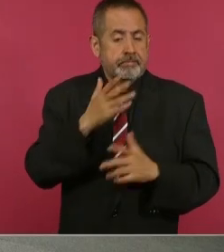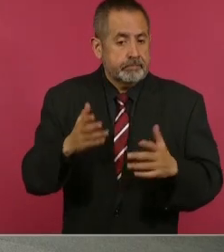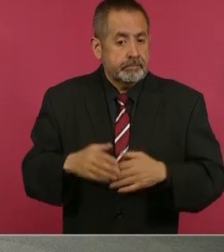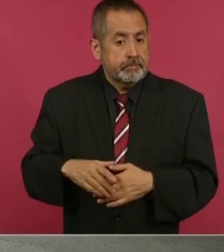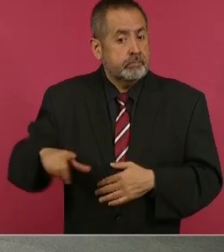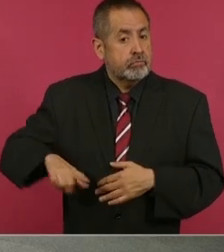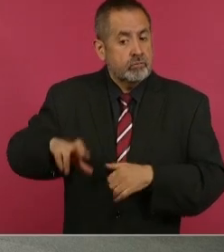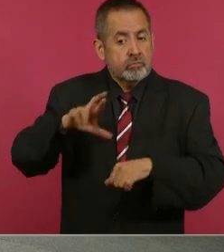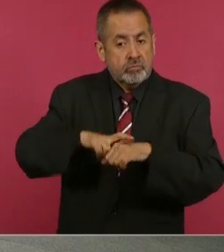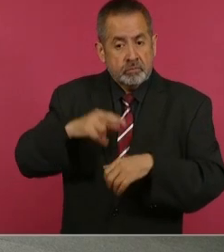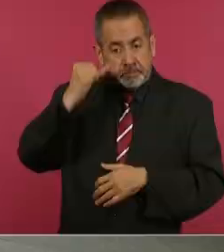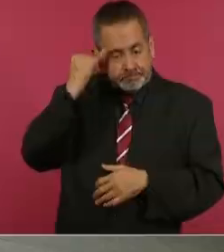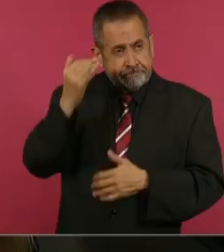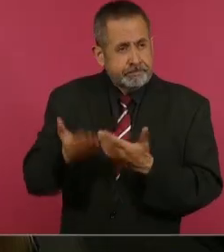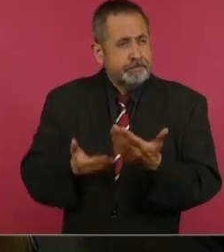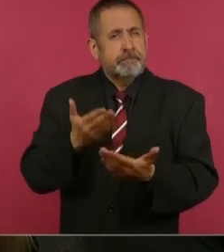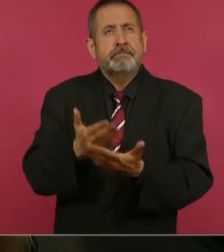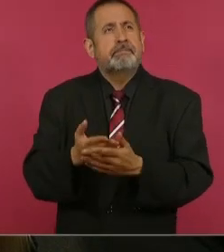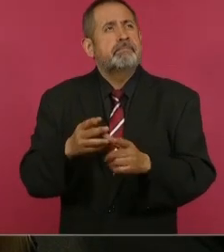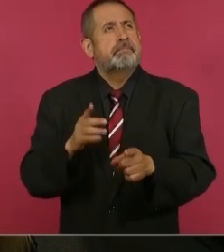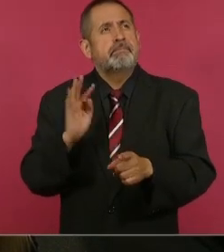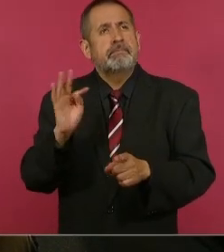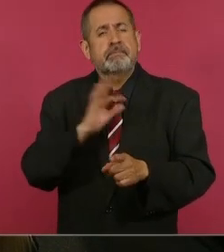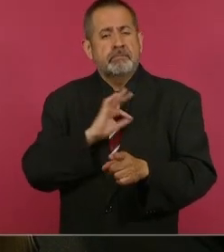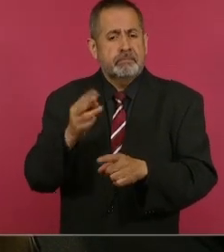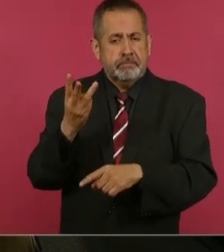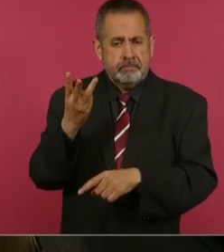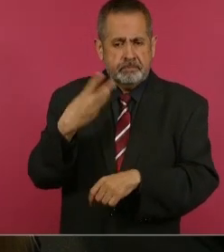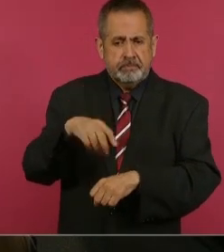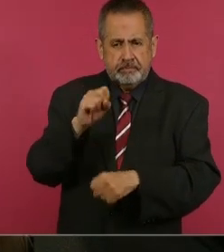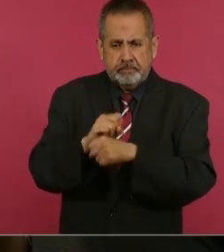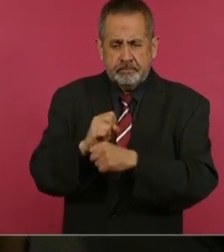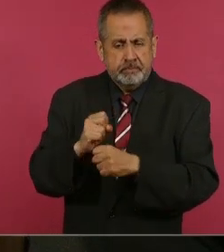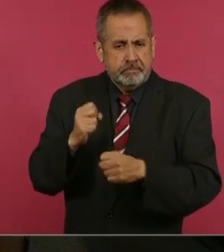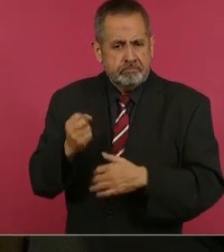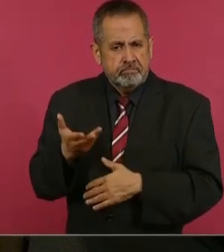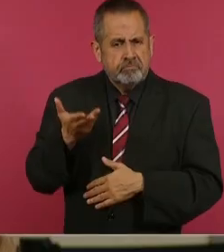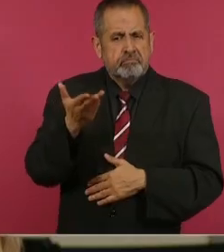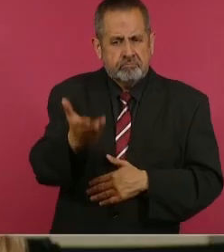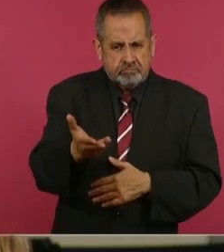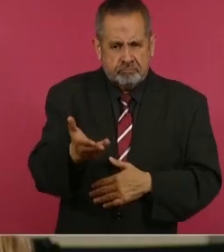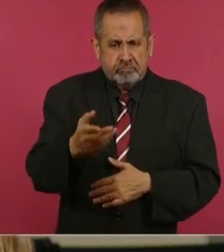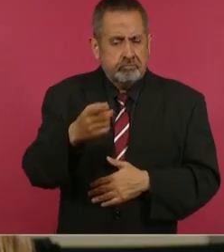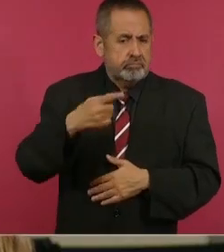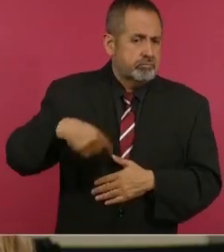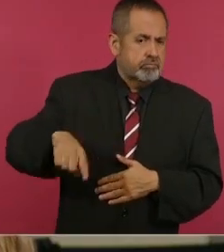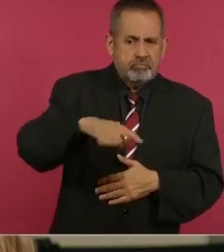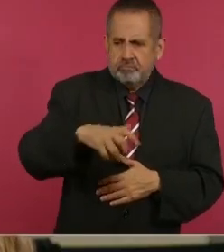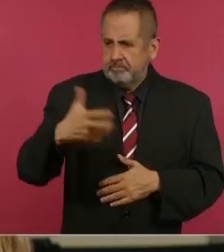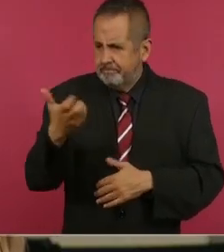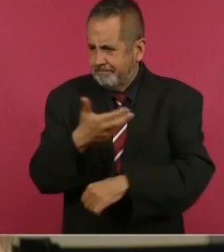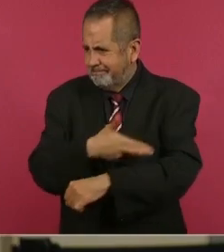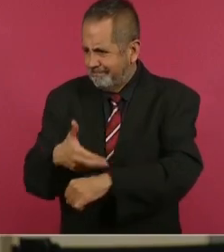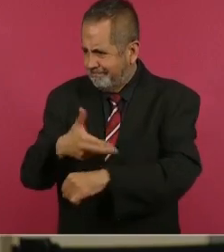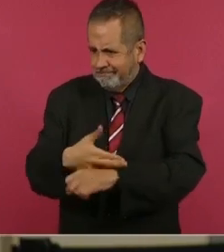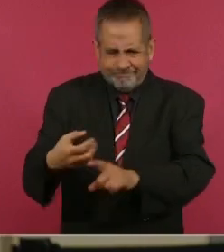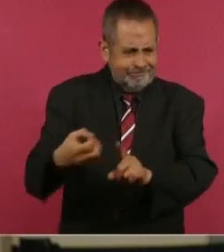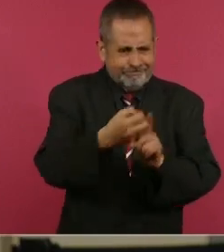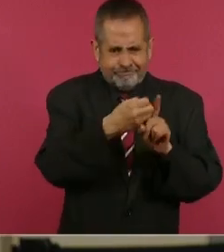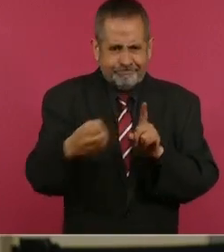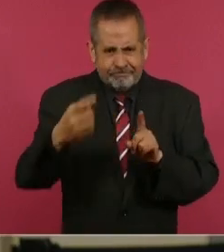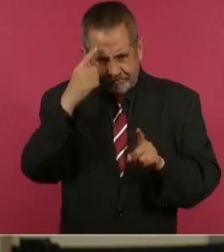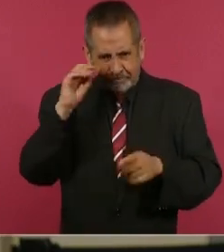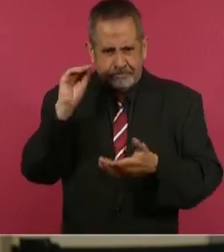hizo un planteamiento hace 3 semanas a su administración de que se creen las condiciones para establecer